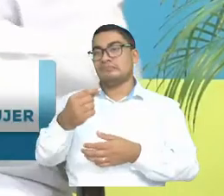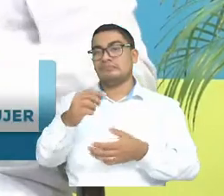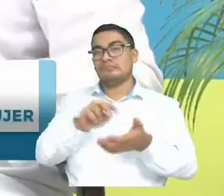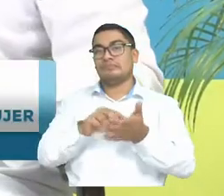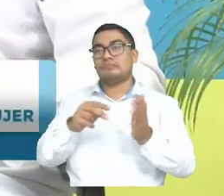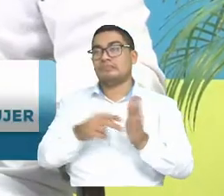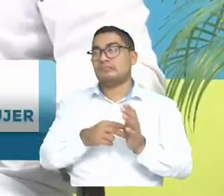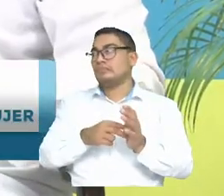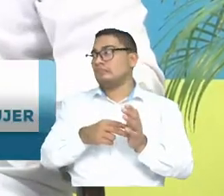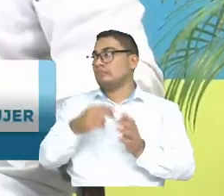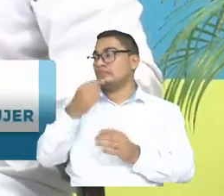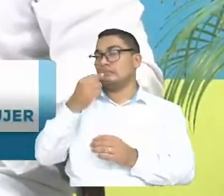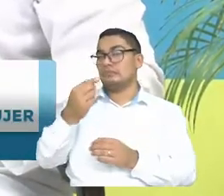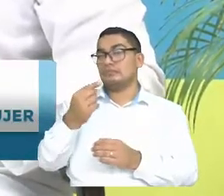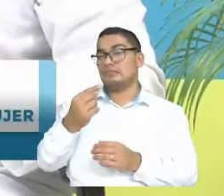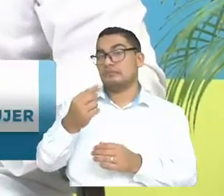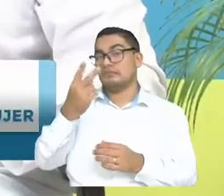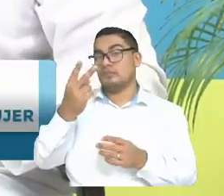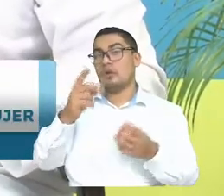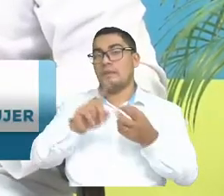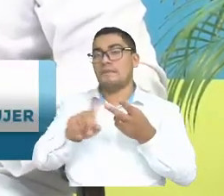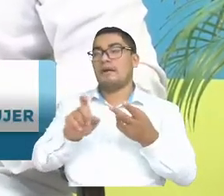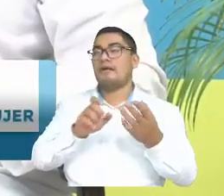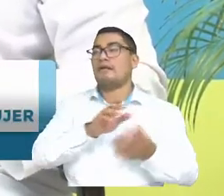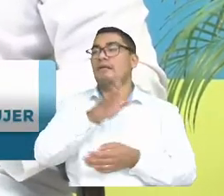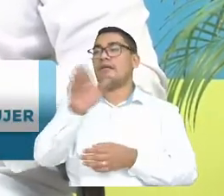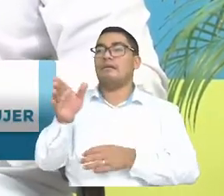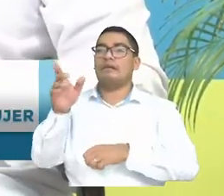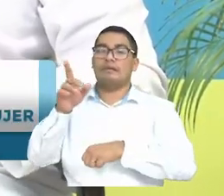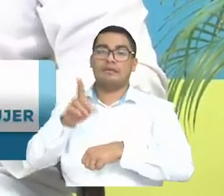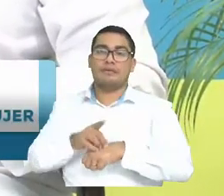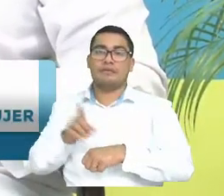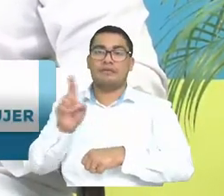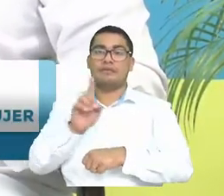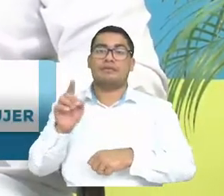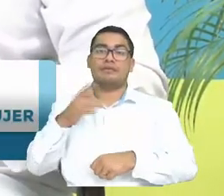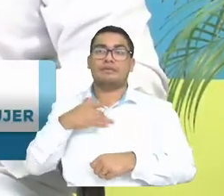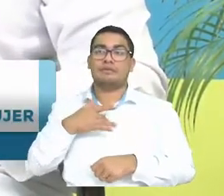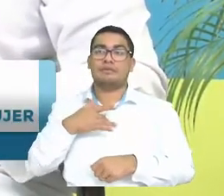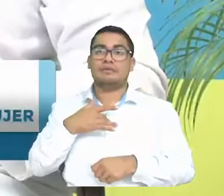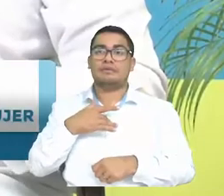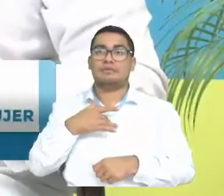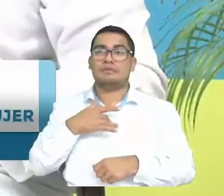estar yendo cada 2 meses a su cita, ¿verdad? Sino de que es algo ya